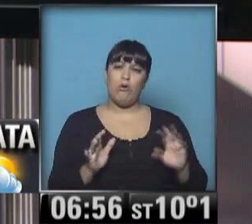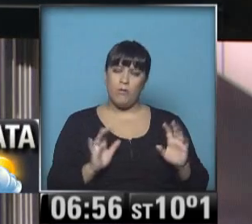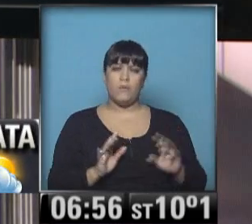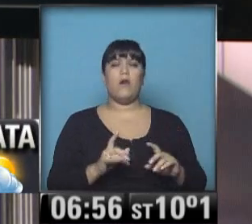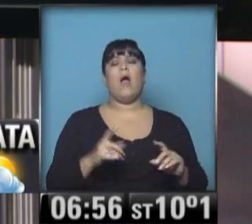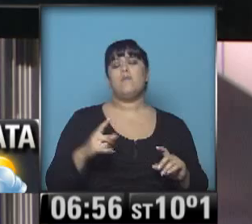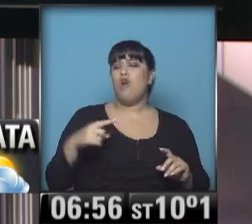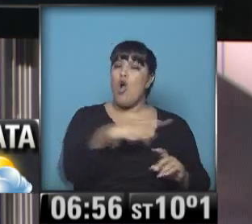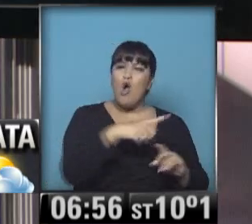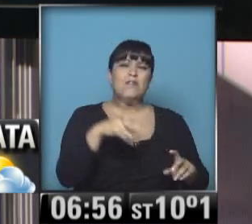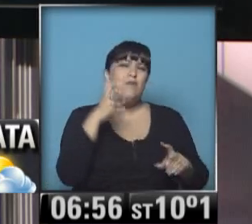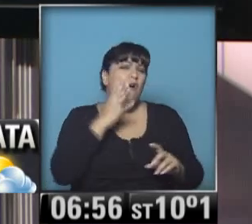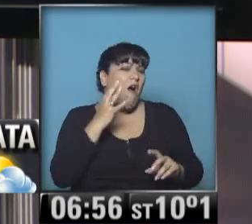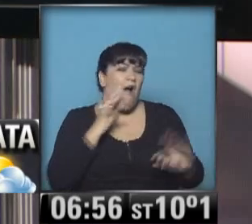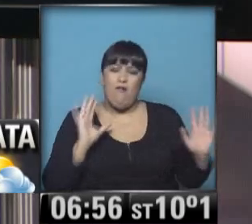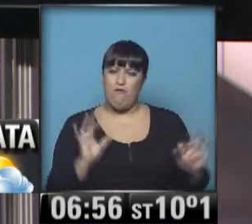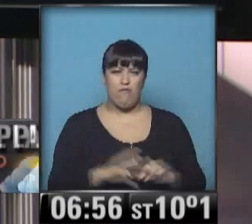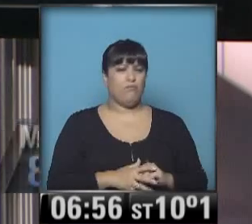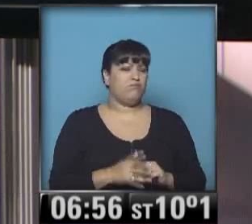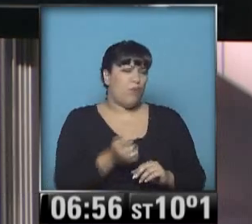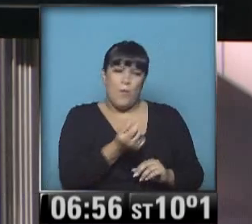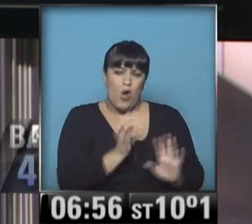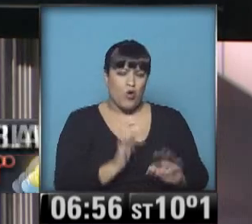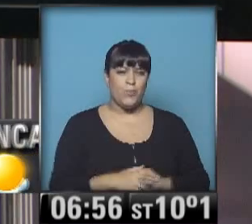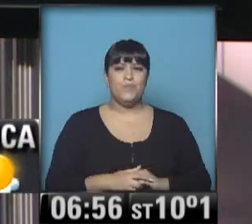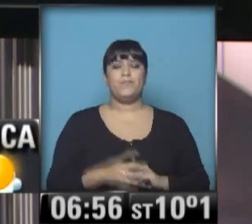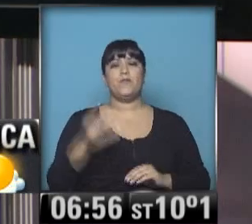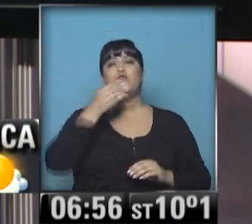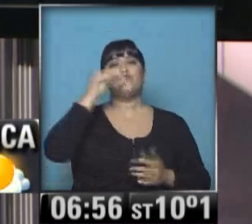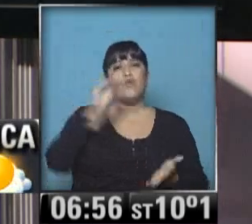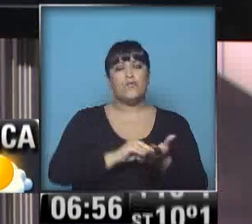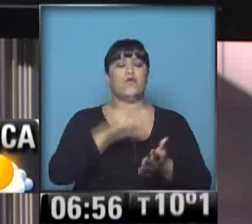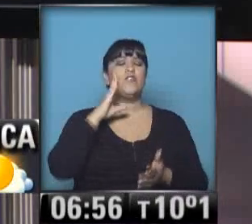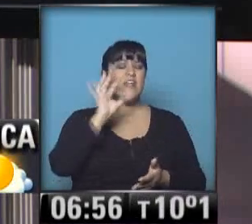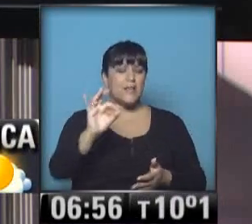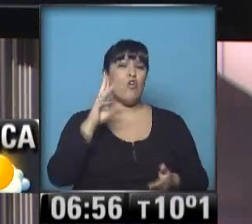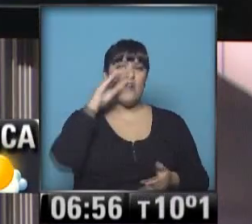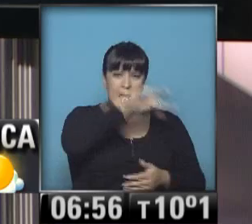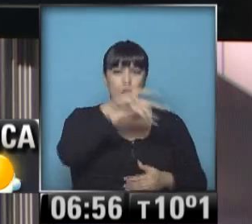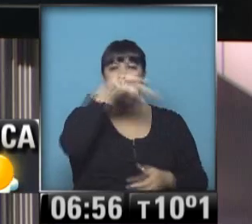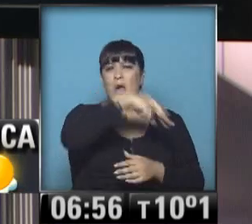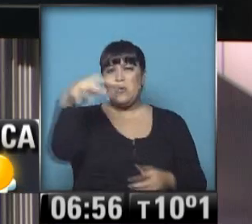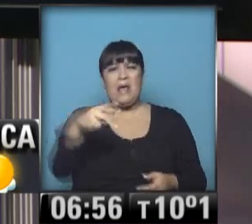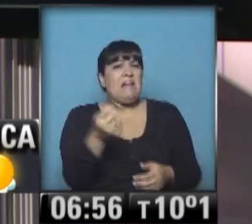el oeste, pero apenitas, ¿eh? Re apenas. Chubut, Río Negro, Neuquén, casi nada.